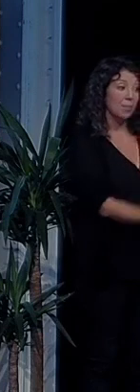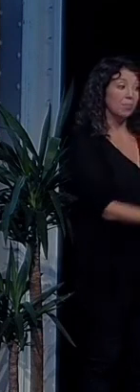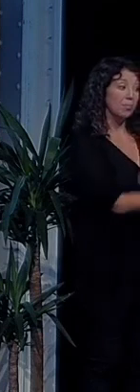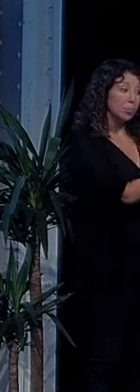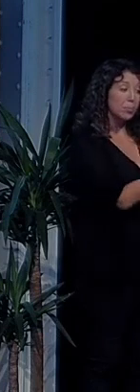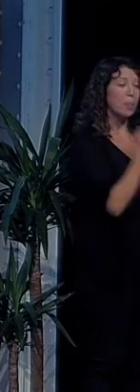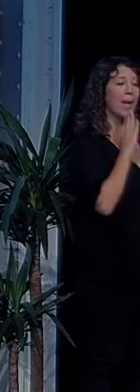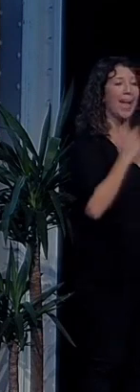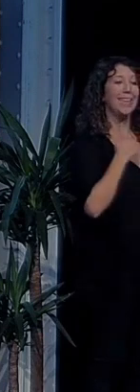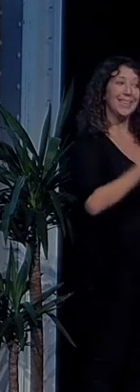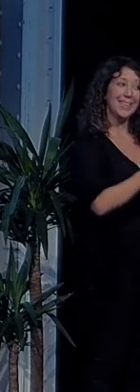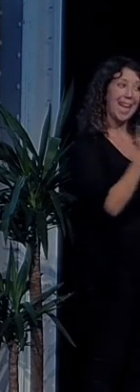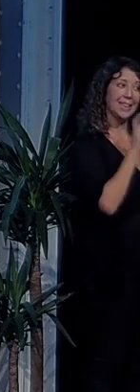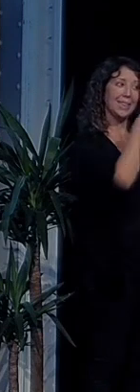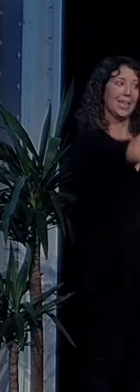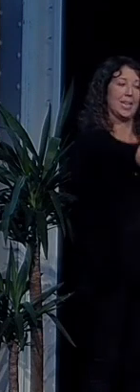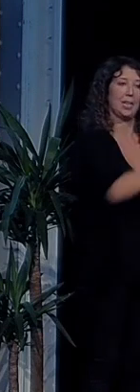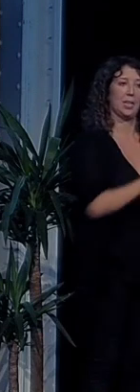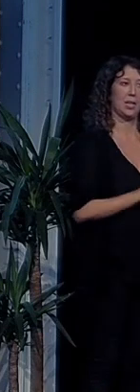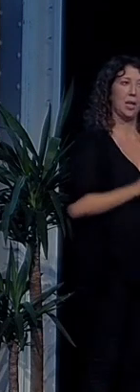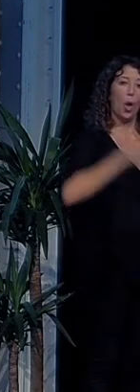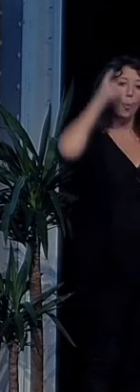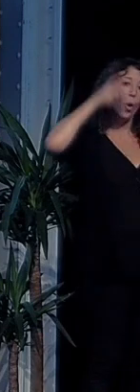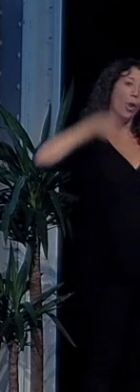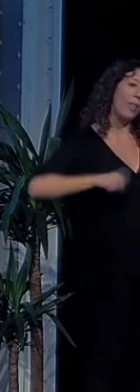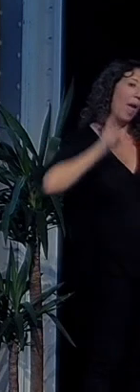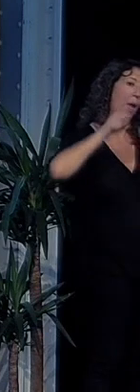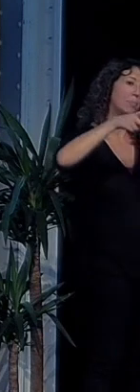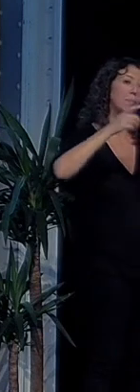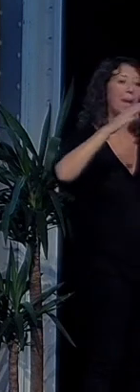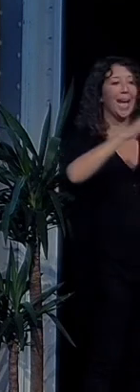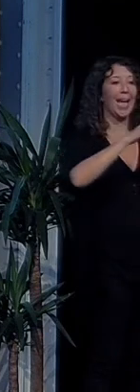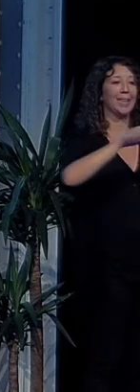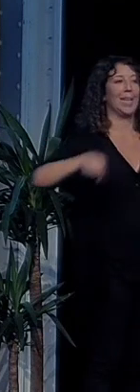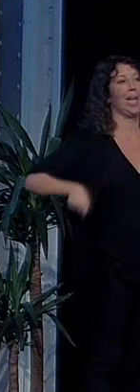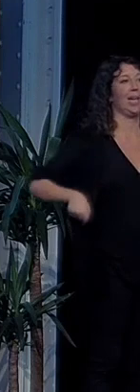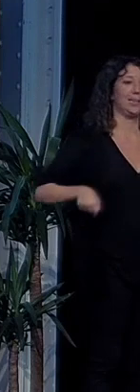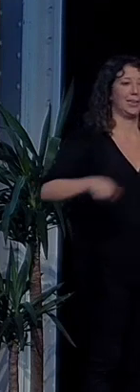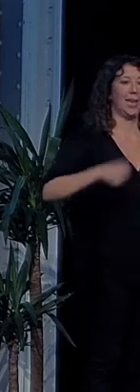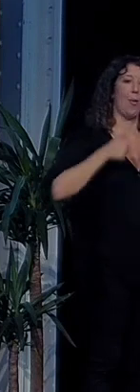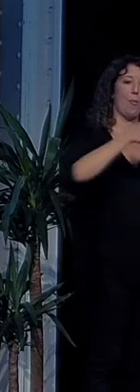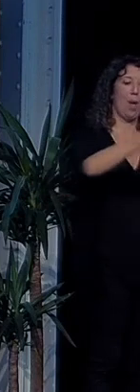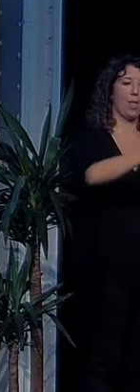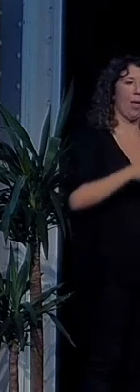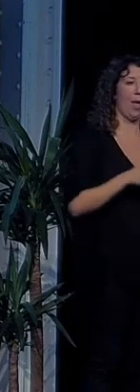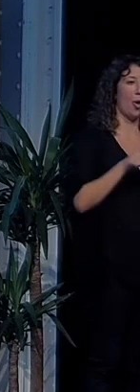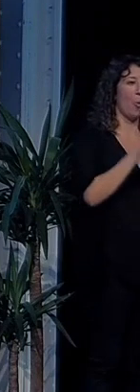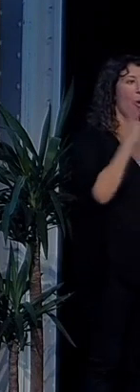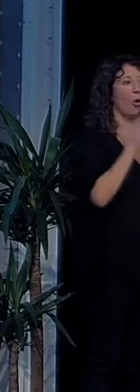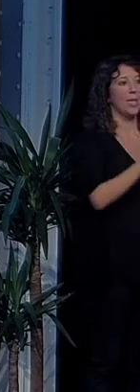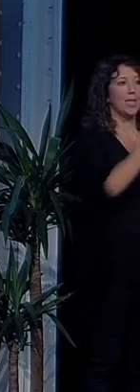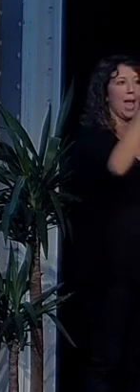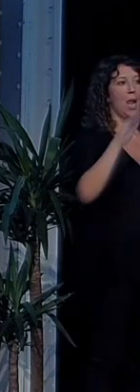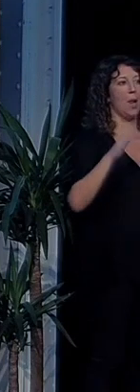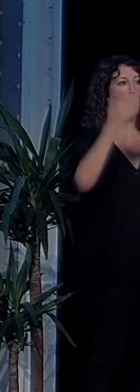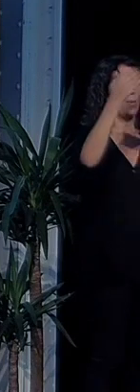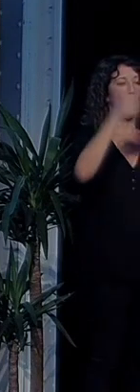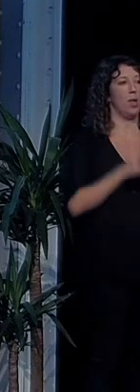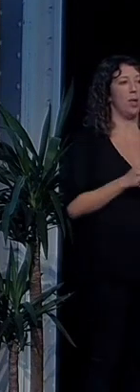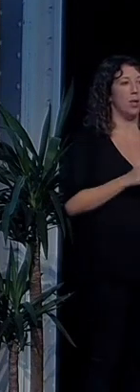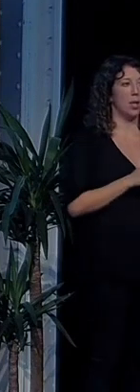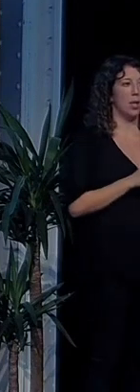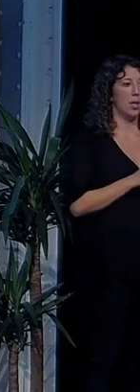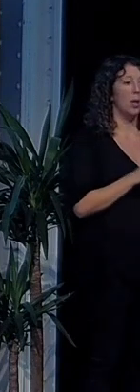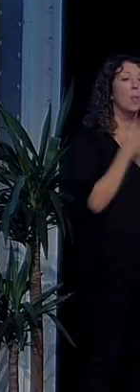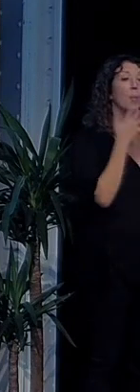lleva a casa. Llama a un policía y te lleva a casa, para... como que era él, la salvación. Decir ahora, bueno, que la manada,